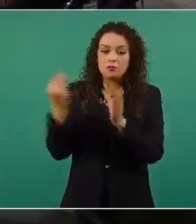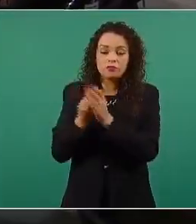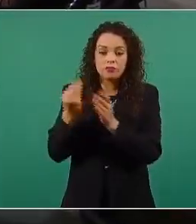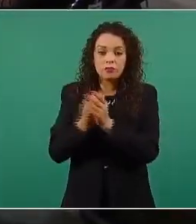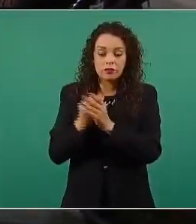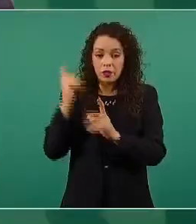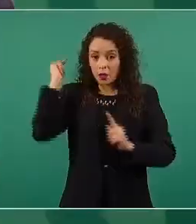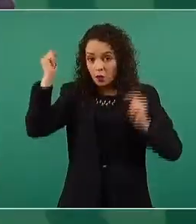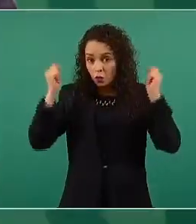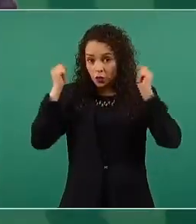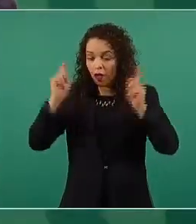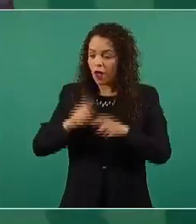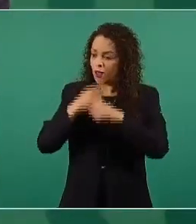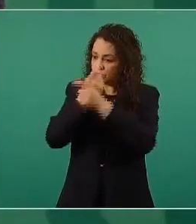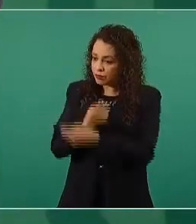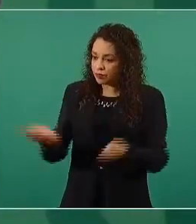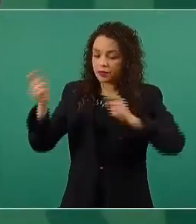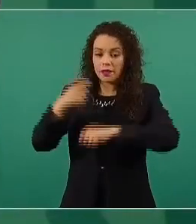se le está dando